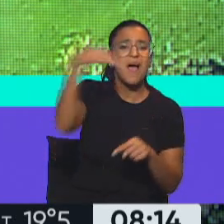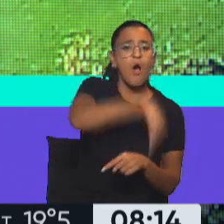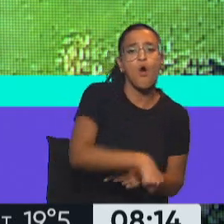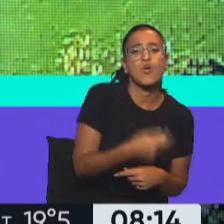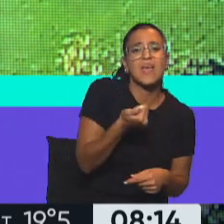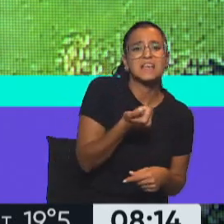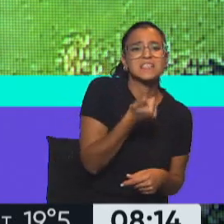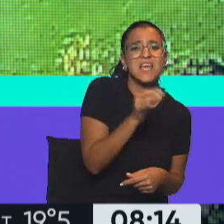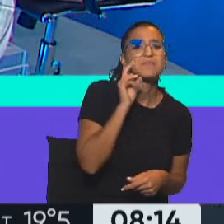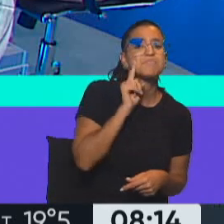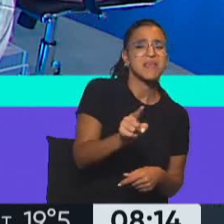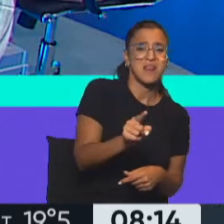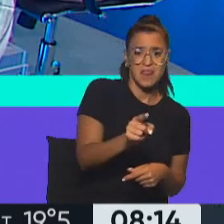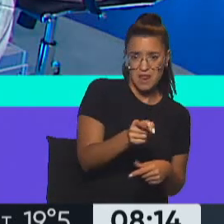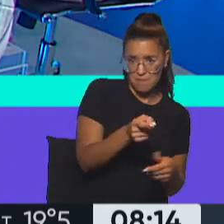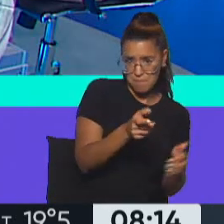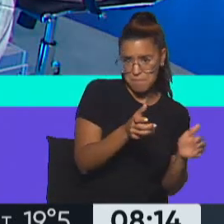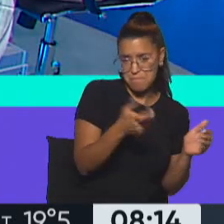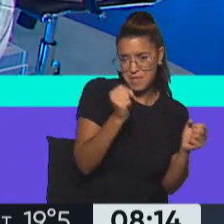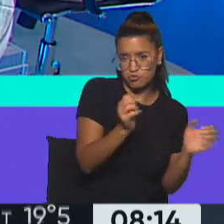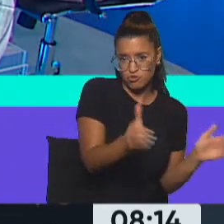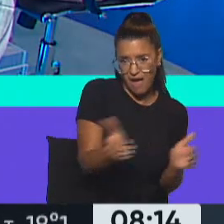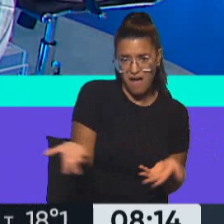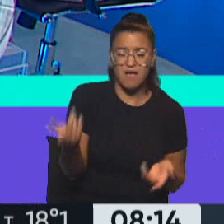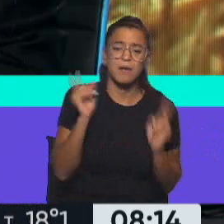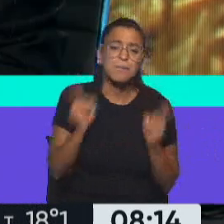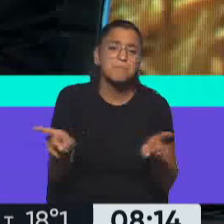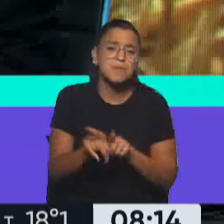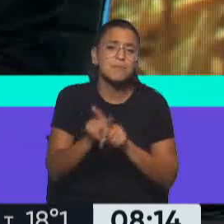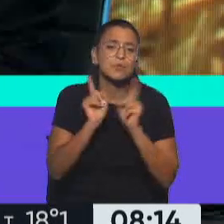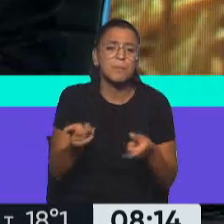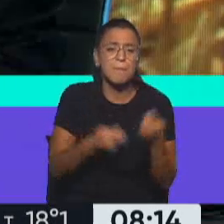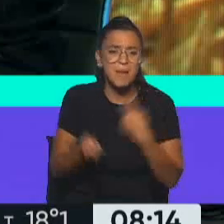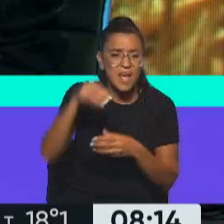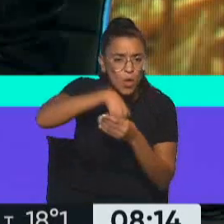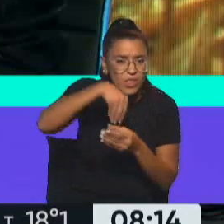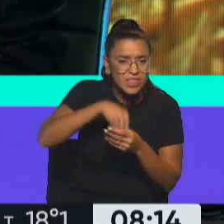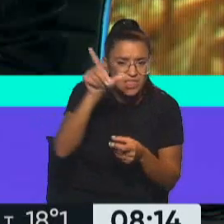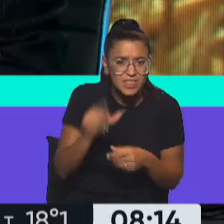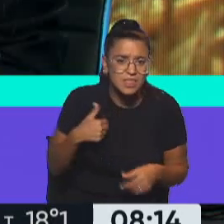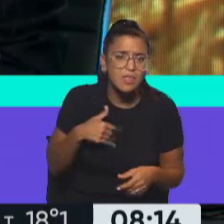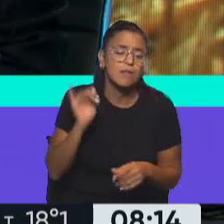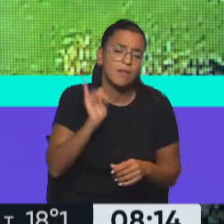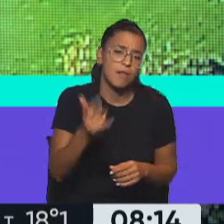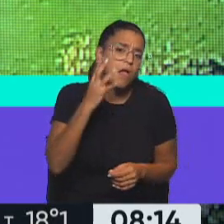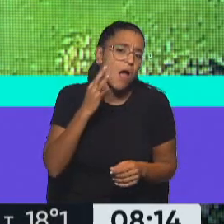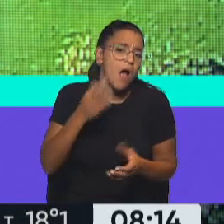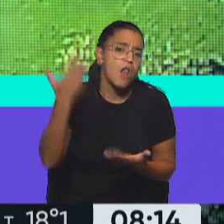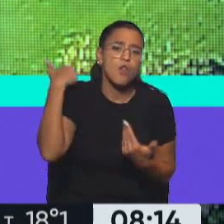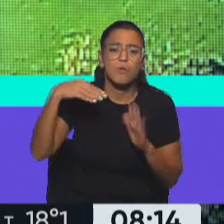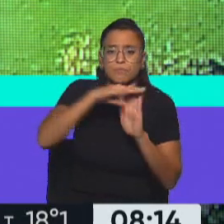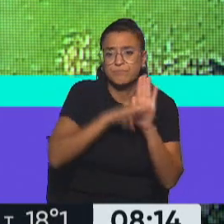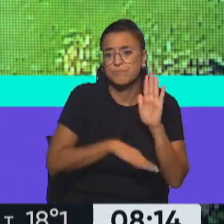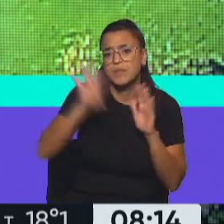cerca de los 6.000 pesos. Pregunto, ¿en otras partes del mundo los commodities también impactan así en el mercado interno o es algo que... Sí, algo que se rige por la